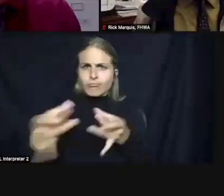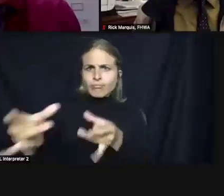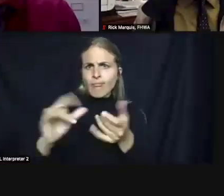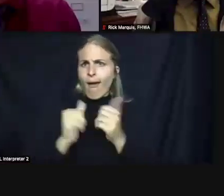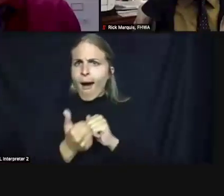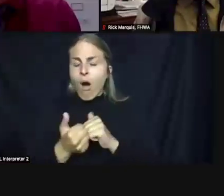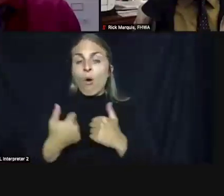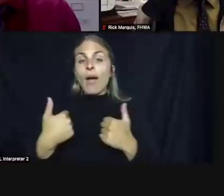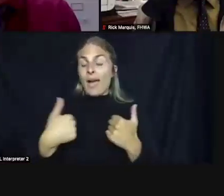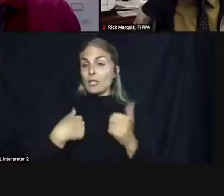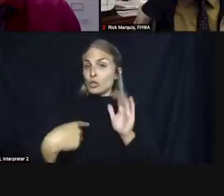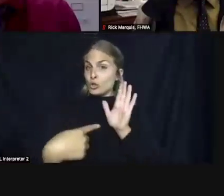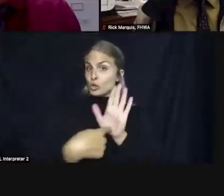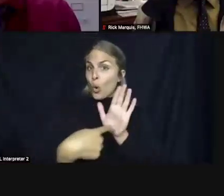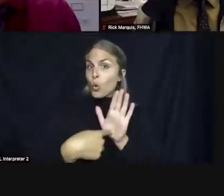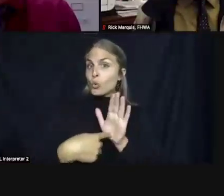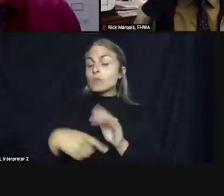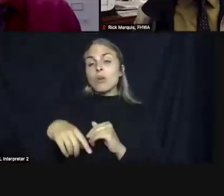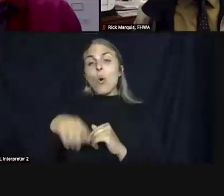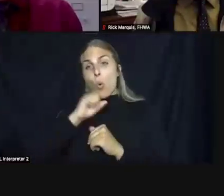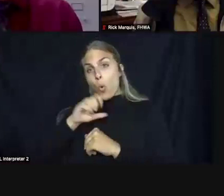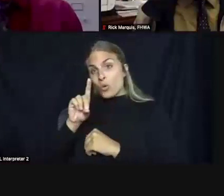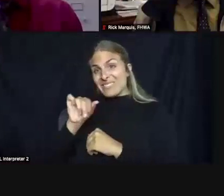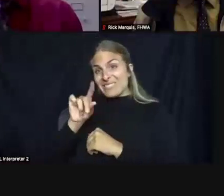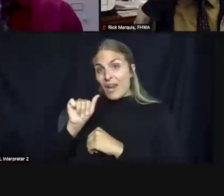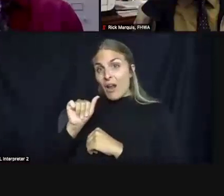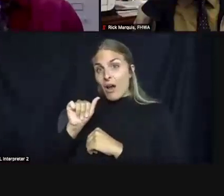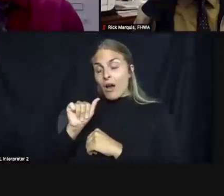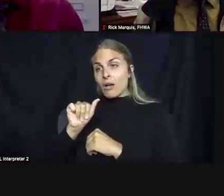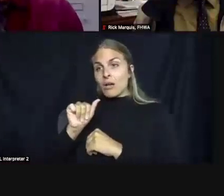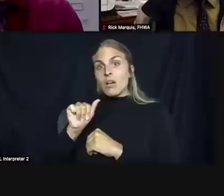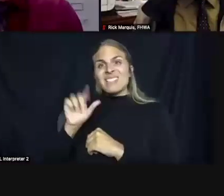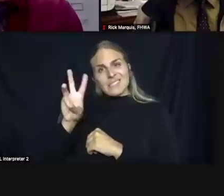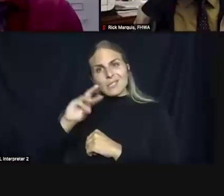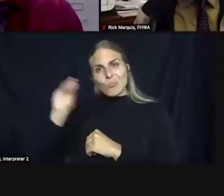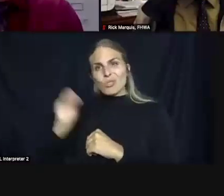no estima la posibilidad de otros